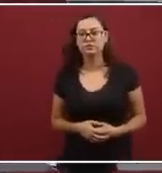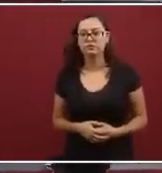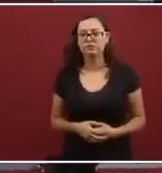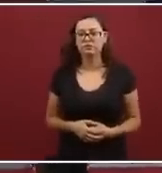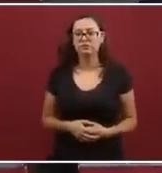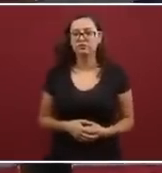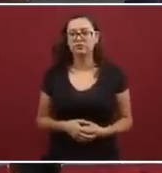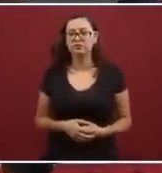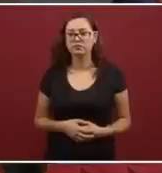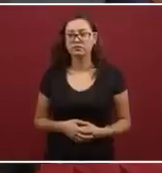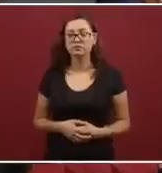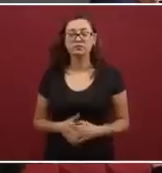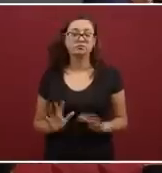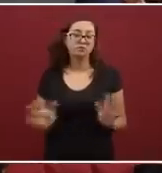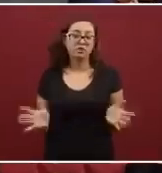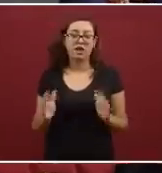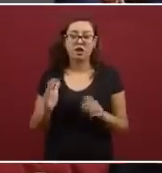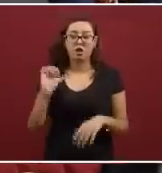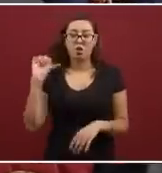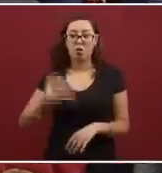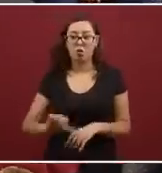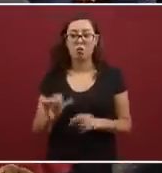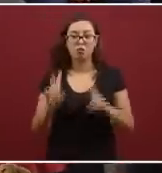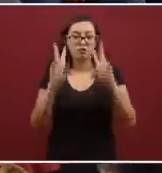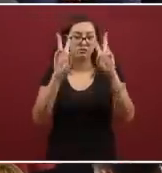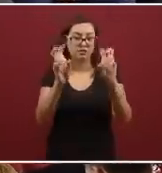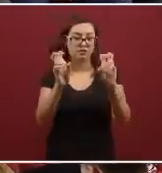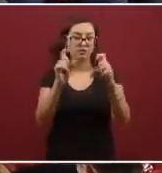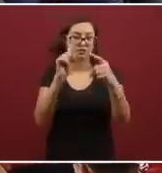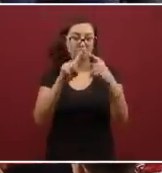Bueno, pues estos fueron los temas de hoy.